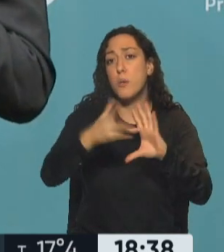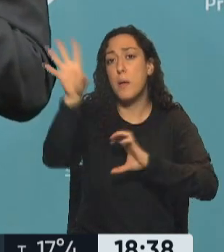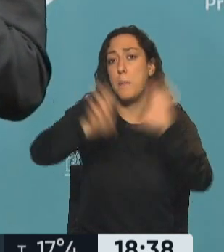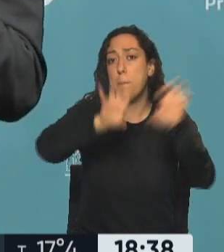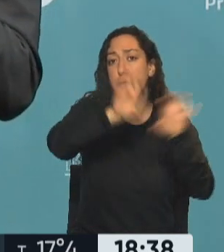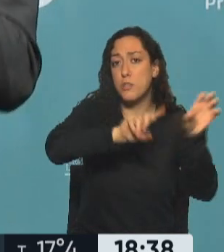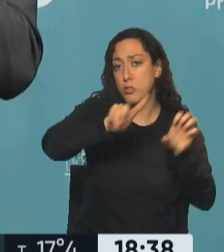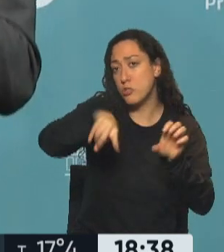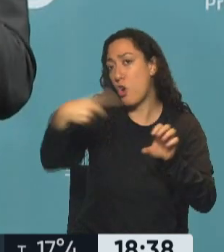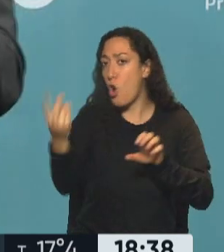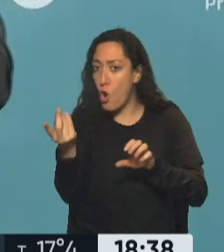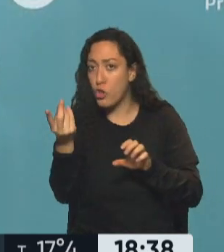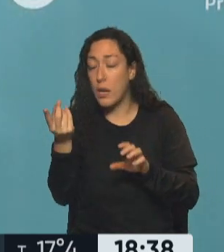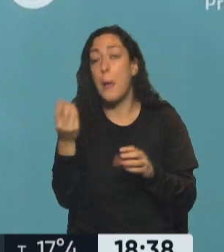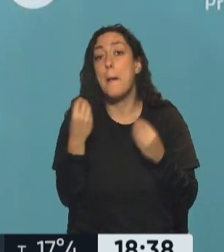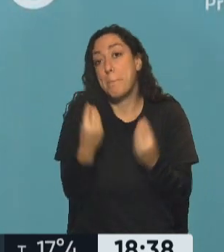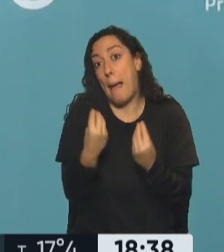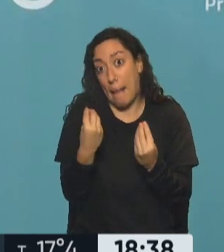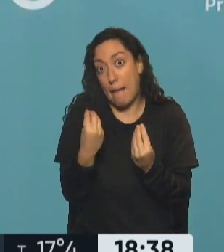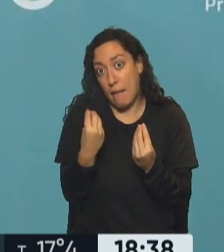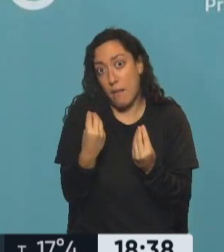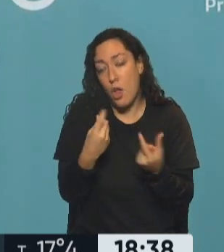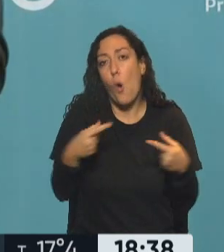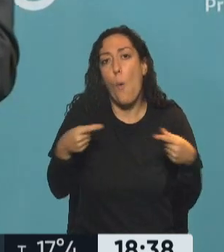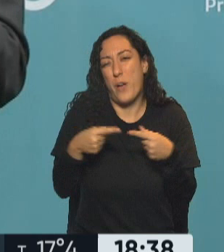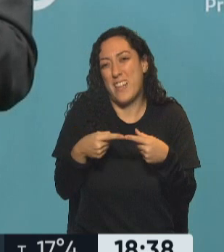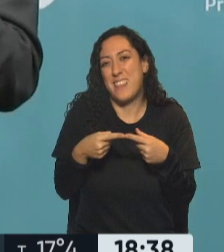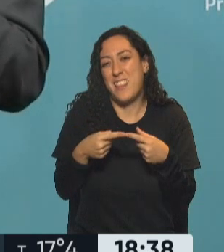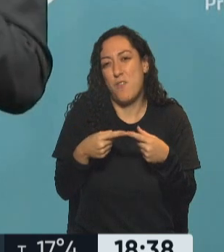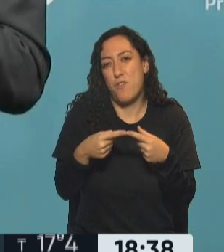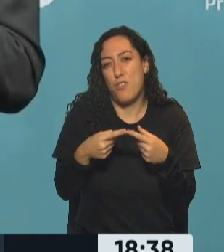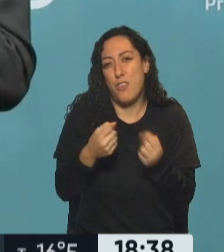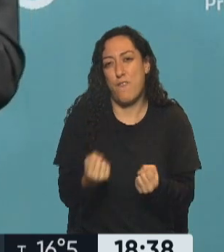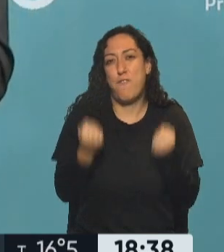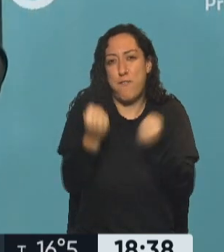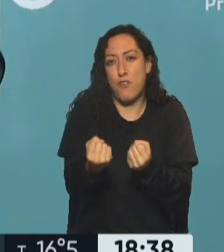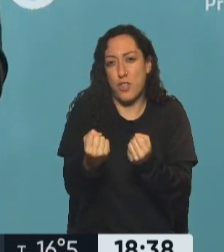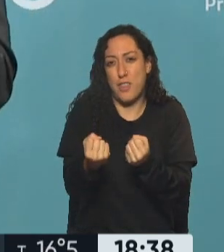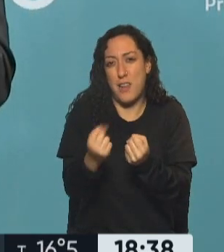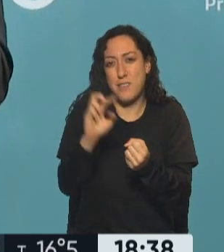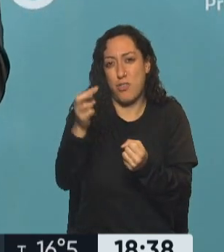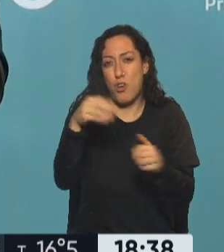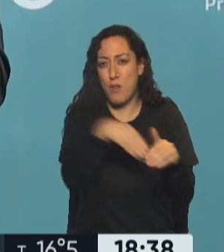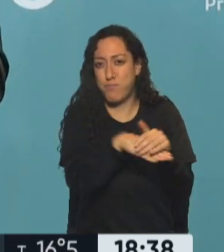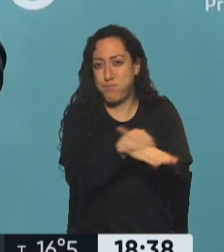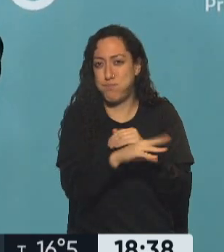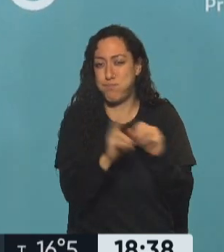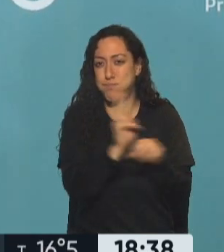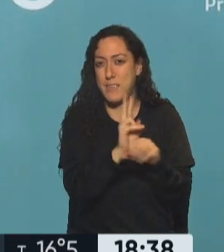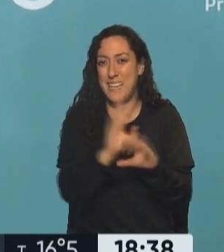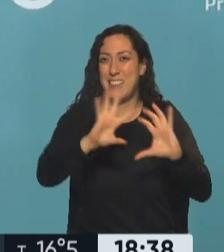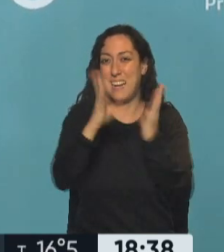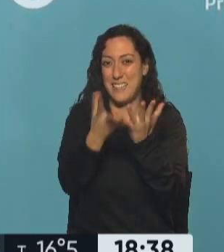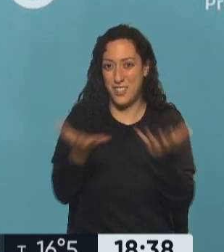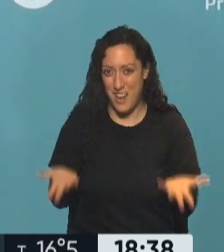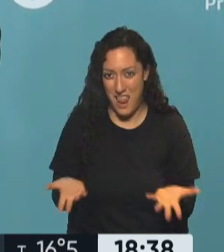importaciones, con el objetivo justamente de poder fortalecer las reservas internacionales. Siempre que se toma una medida de este